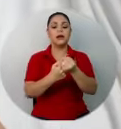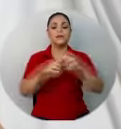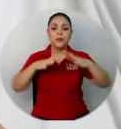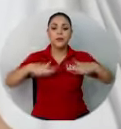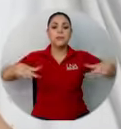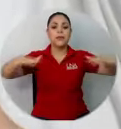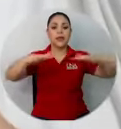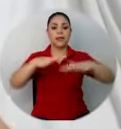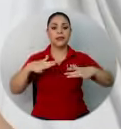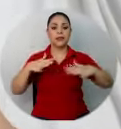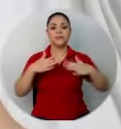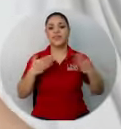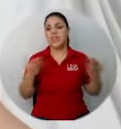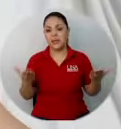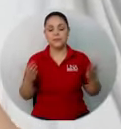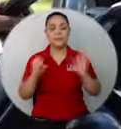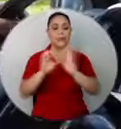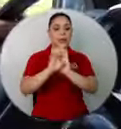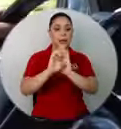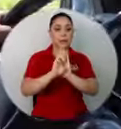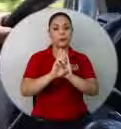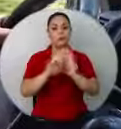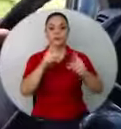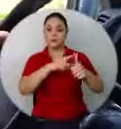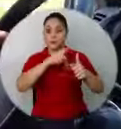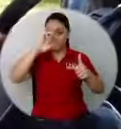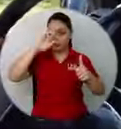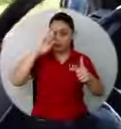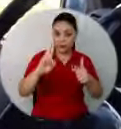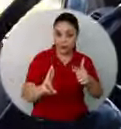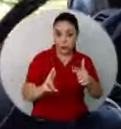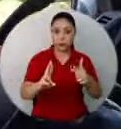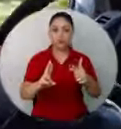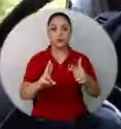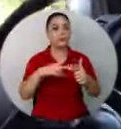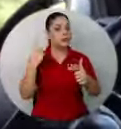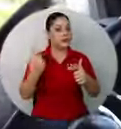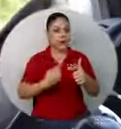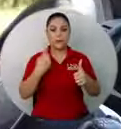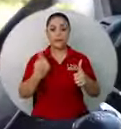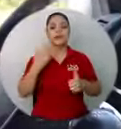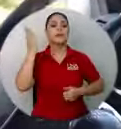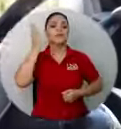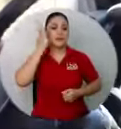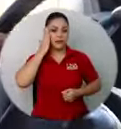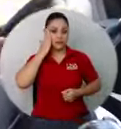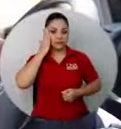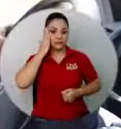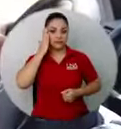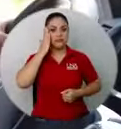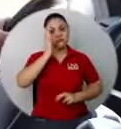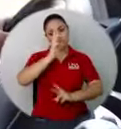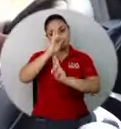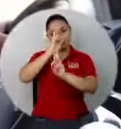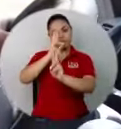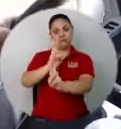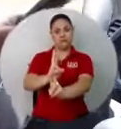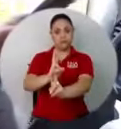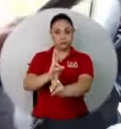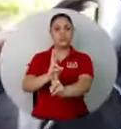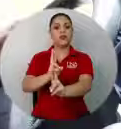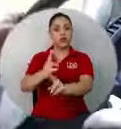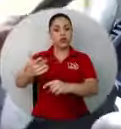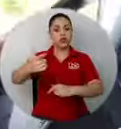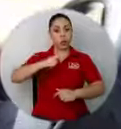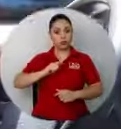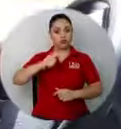buen ambiente de trabajo va a estar la parte del respeto, que siempre hay que tener en cuenta, tener en consideración que el respeto